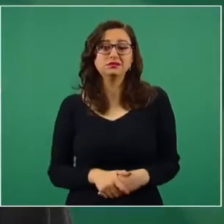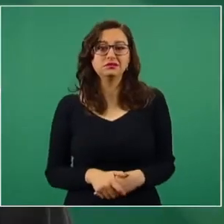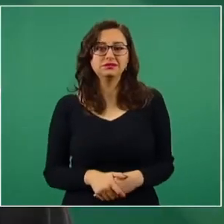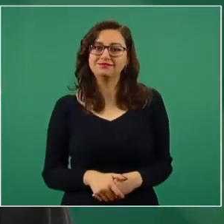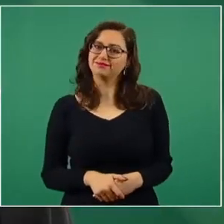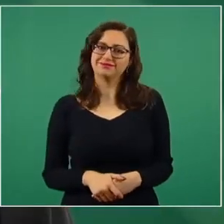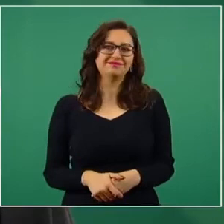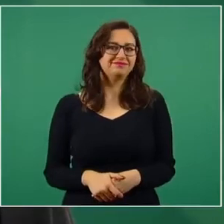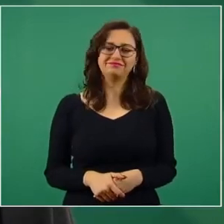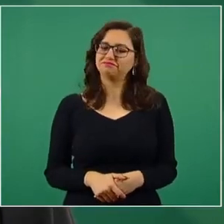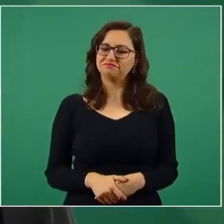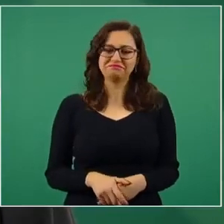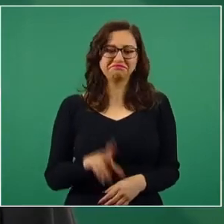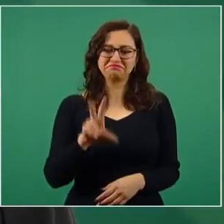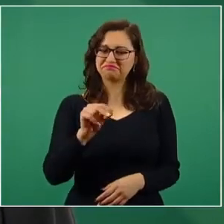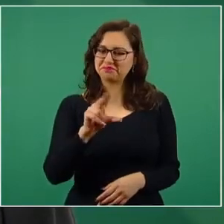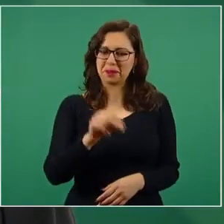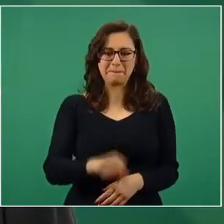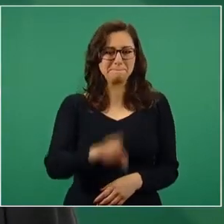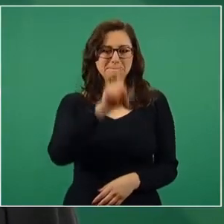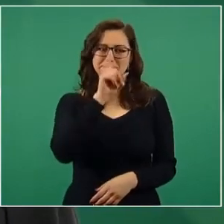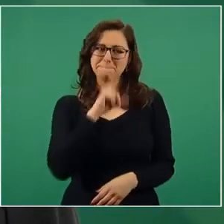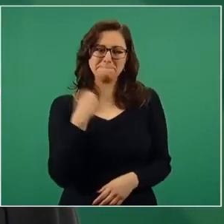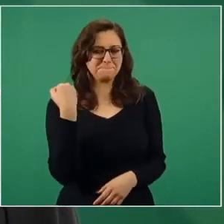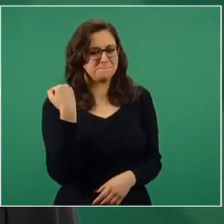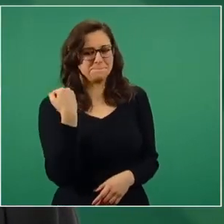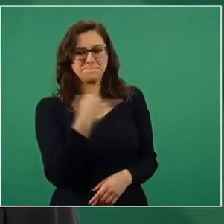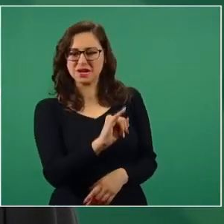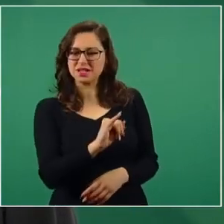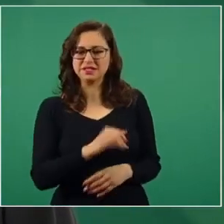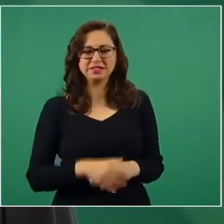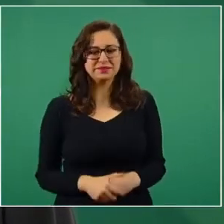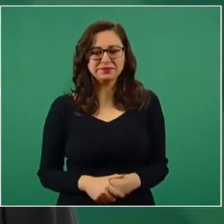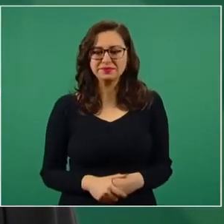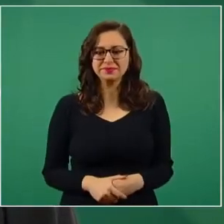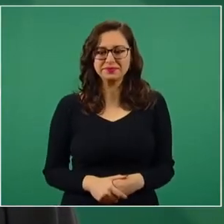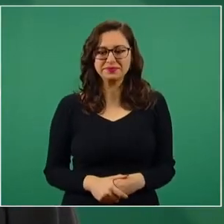Eso no tiene fundamento, eso es un absurdo.